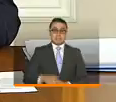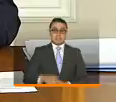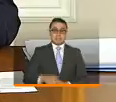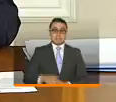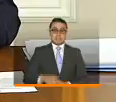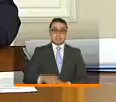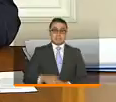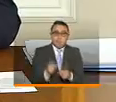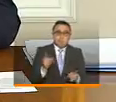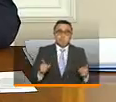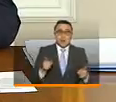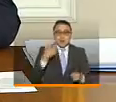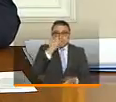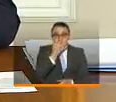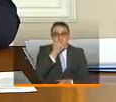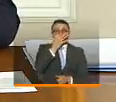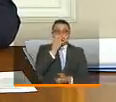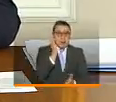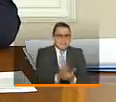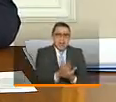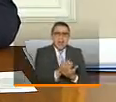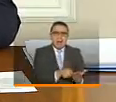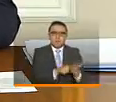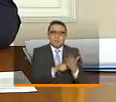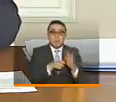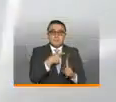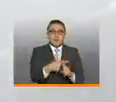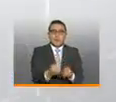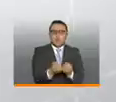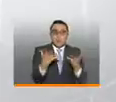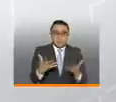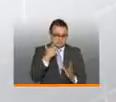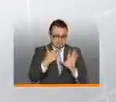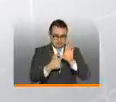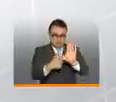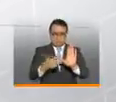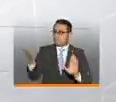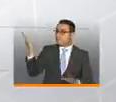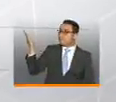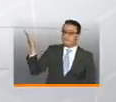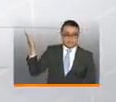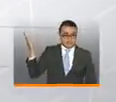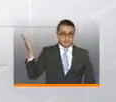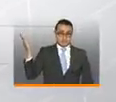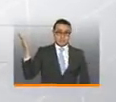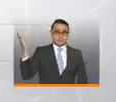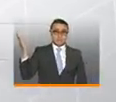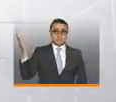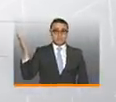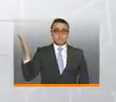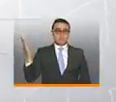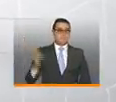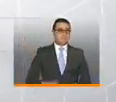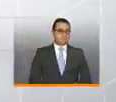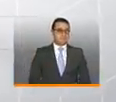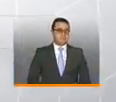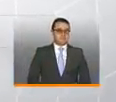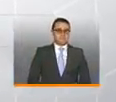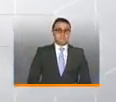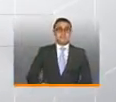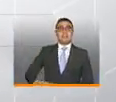porcentaje fue de casos positivos. Lo podemos ver a continuación, donde nos damos cuenta de lo que fue esta situación compleja